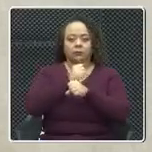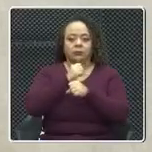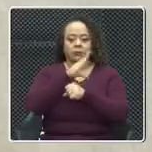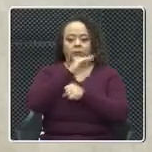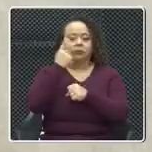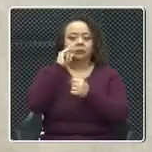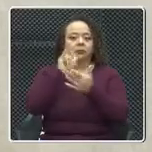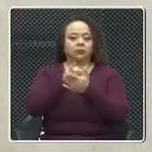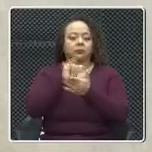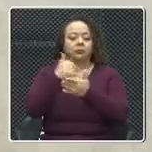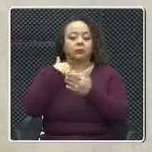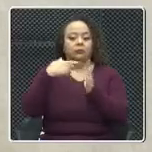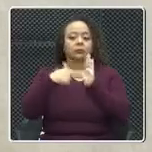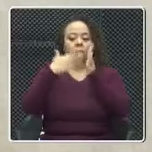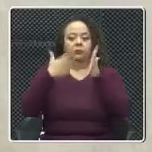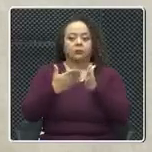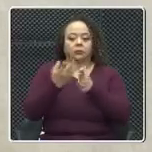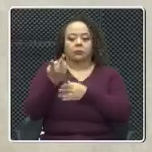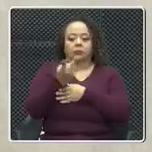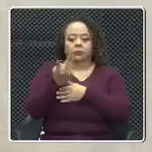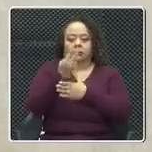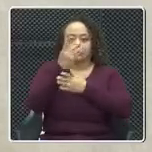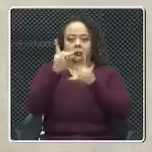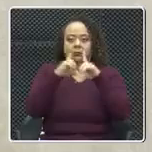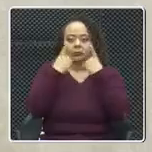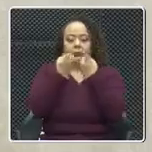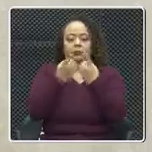por lo general, hay representantes de esos dos departamentos.